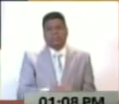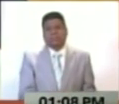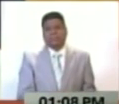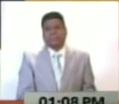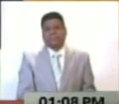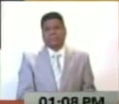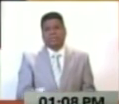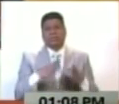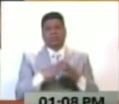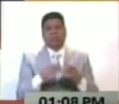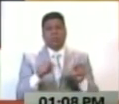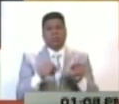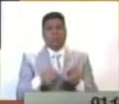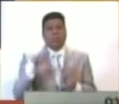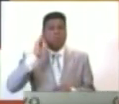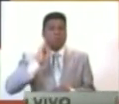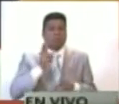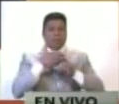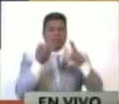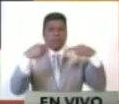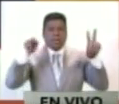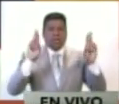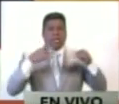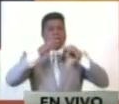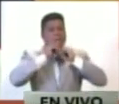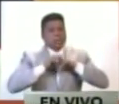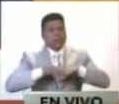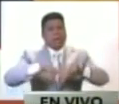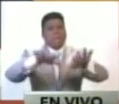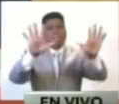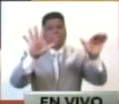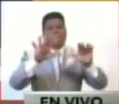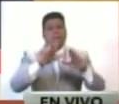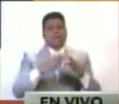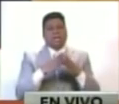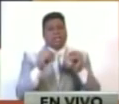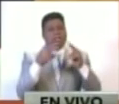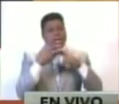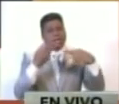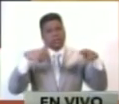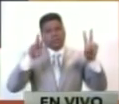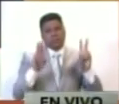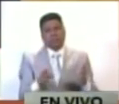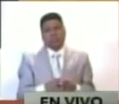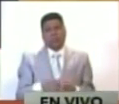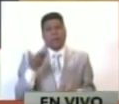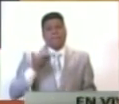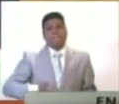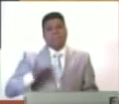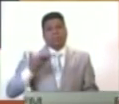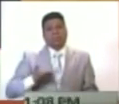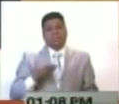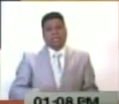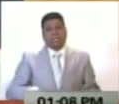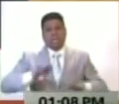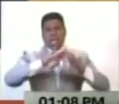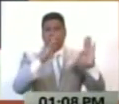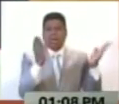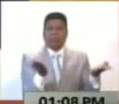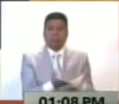paz se encuentra desplegada asumiendo la presidencia de este movimiento tan importante a nivel